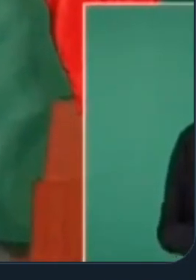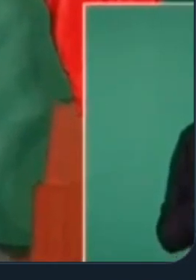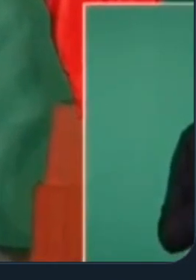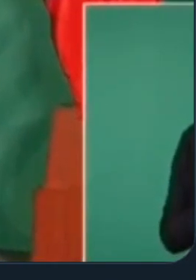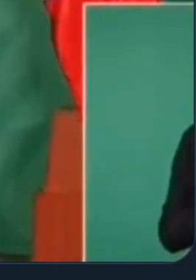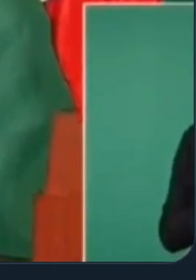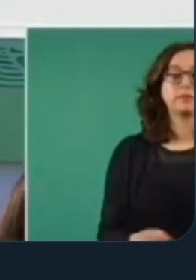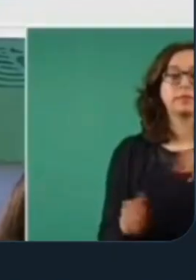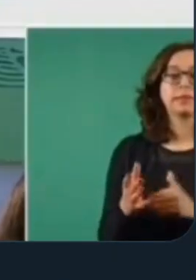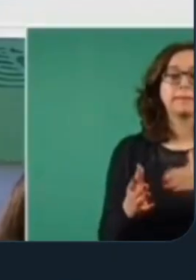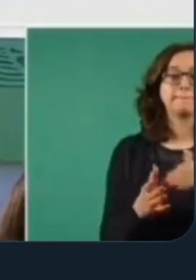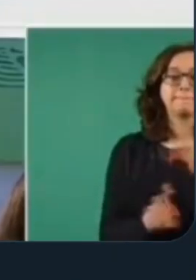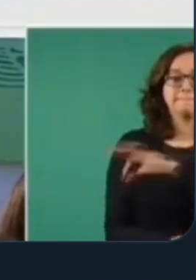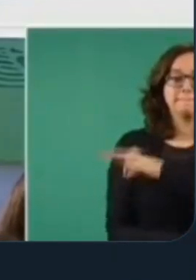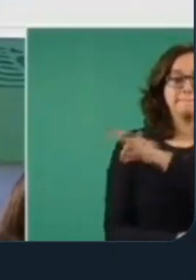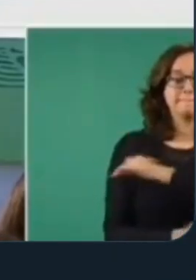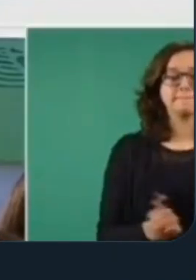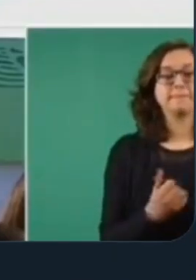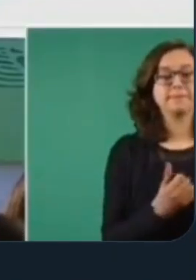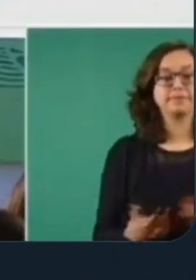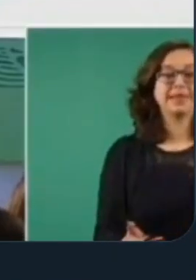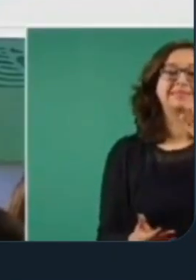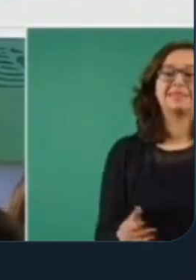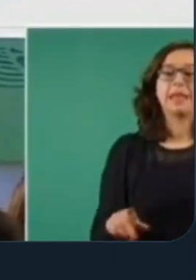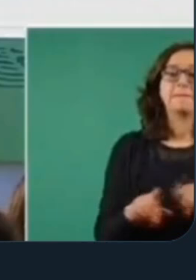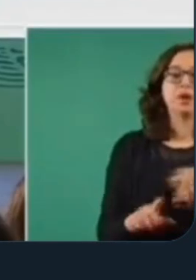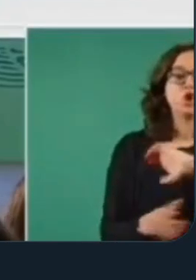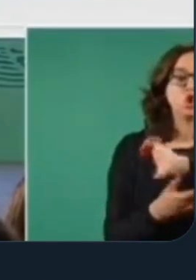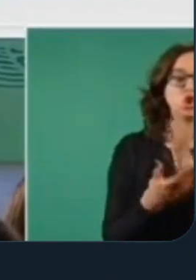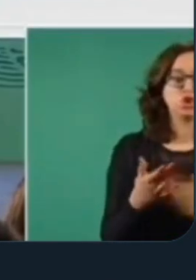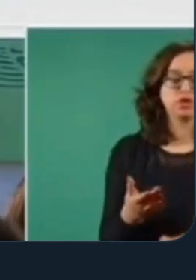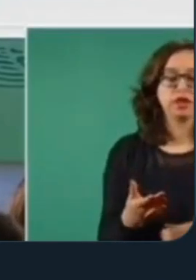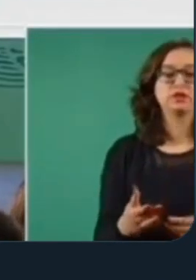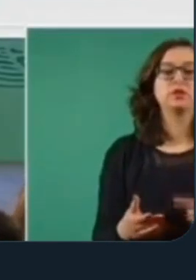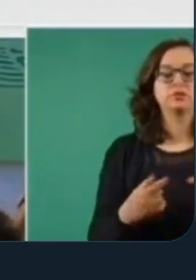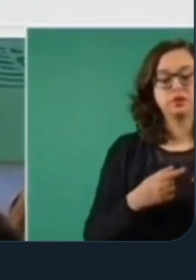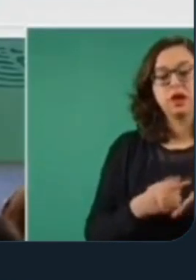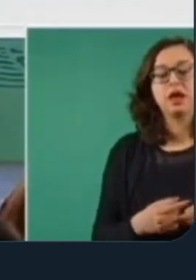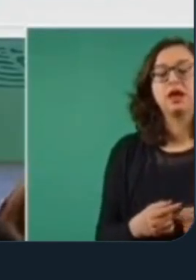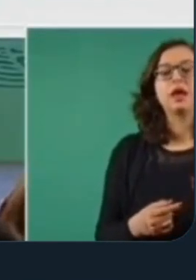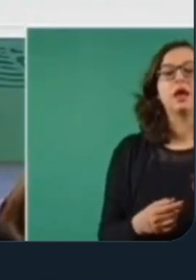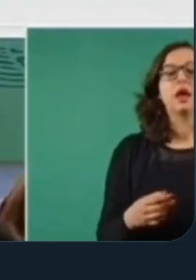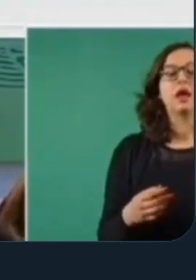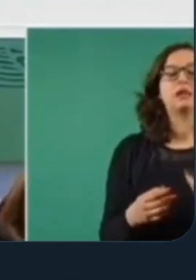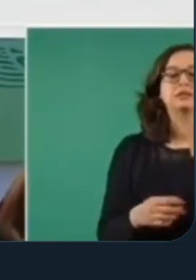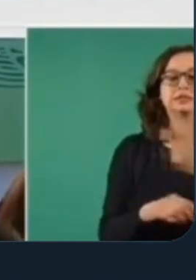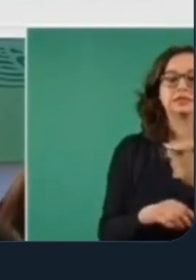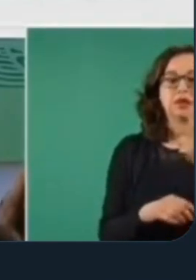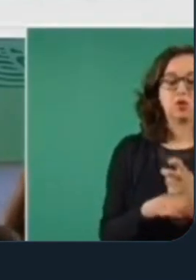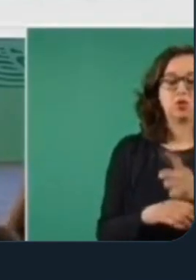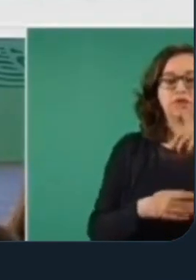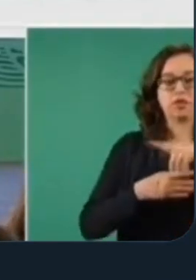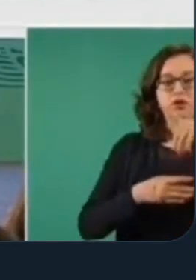Constitución. Vamos a ver qué dijo el canciller. Este mes se rebasan 120 millones de dosis de vacunas